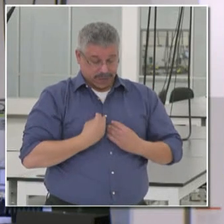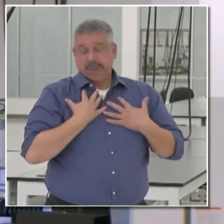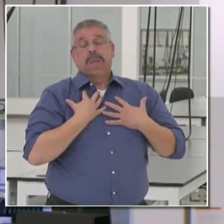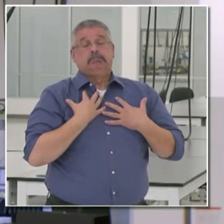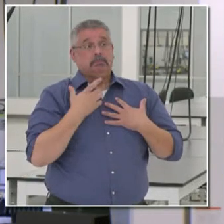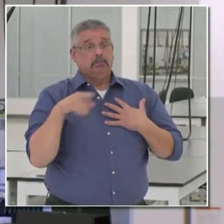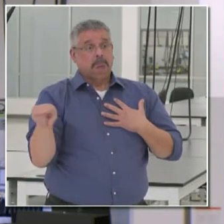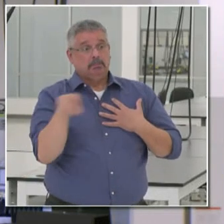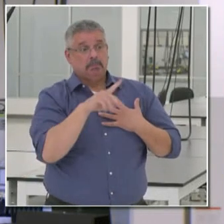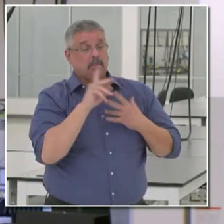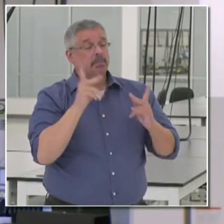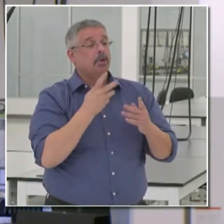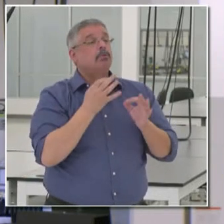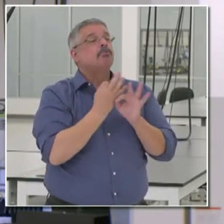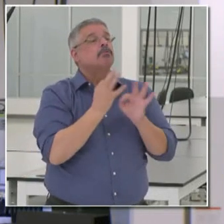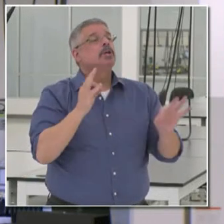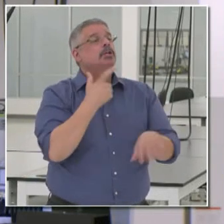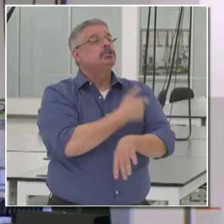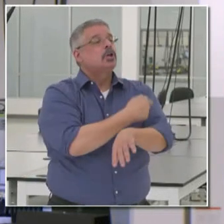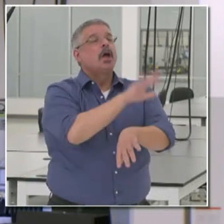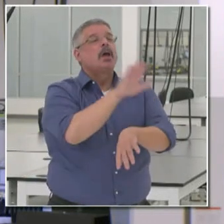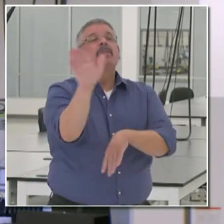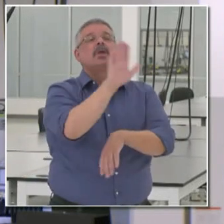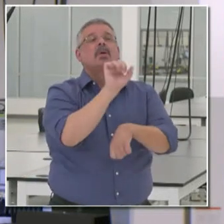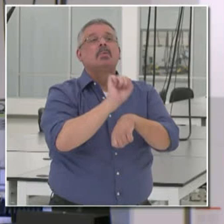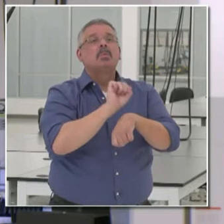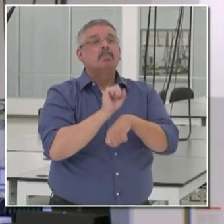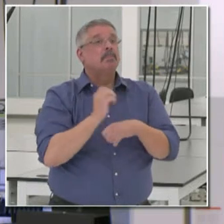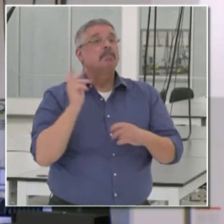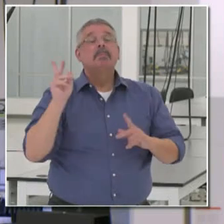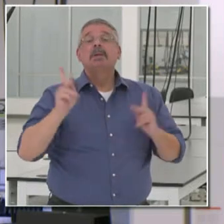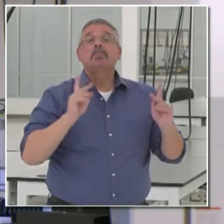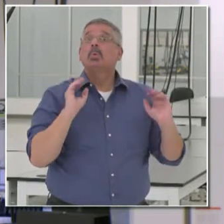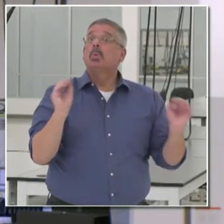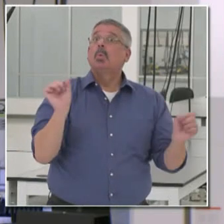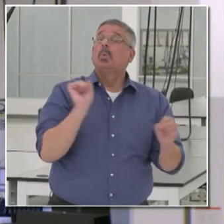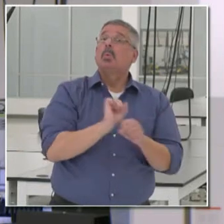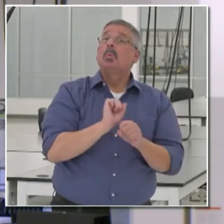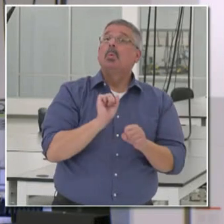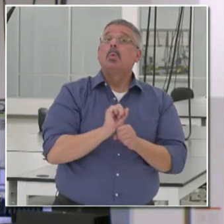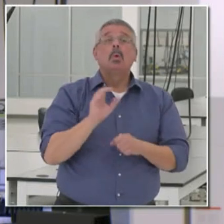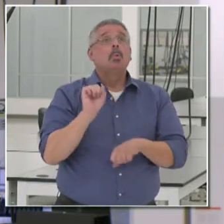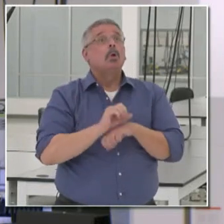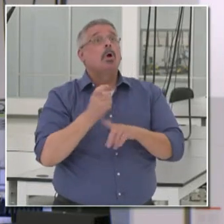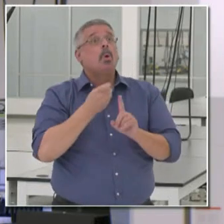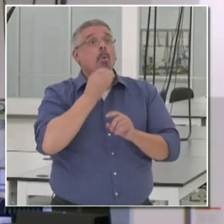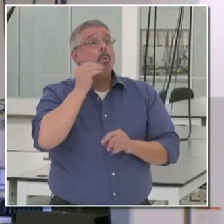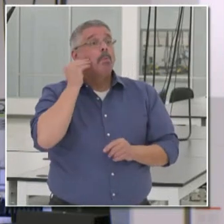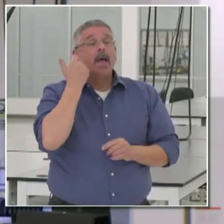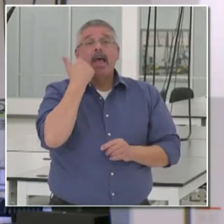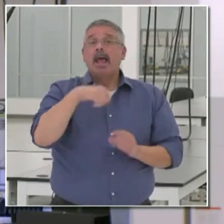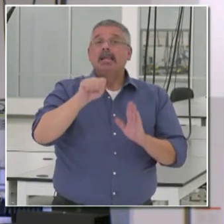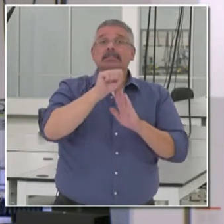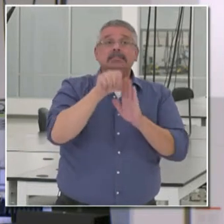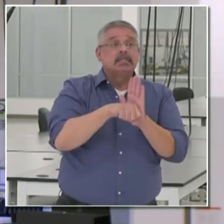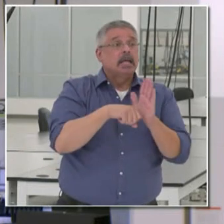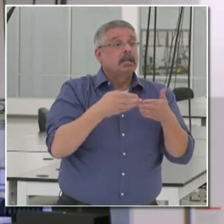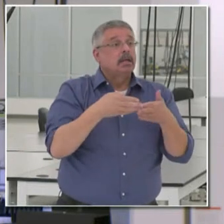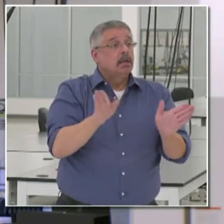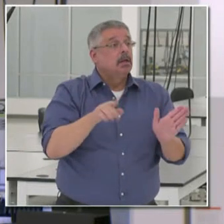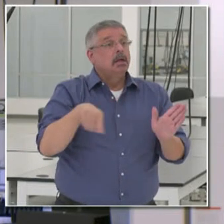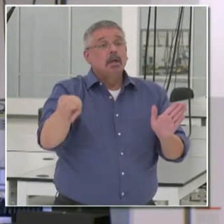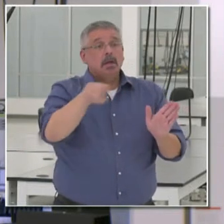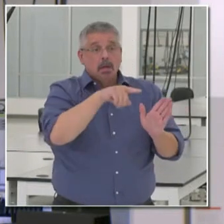sugerir que se vacune para influencia pero algunos dependen de las clínicas gratuitas en sus lugares de empleo ya que muchos no están en sus trabajos